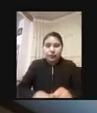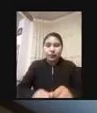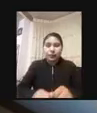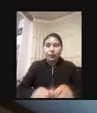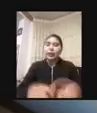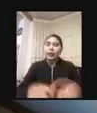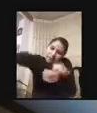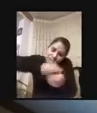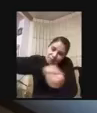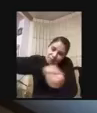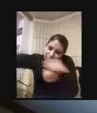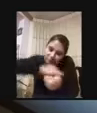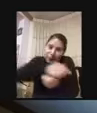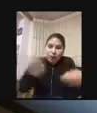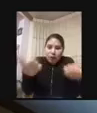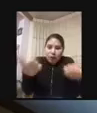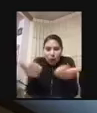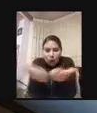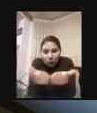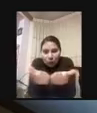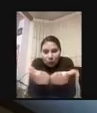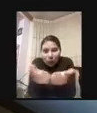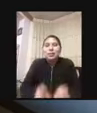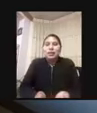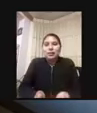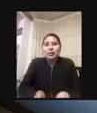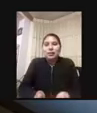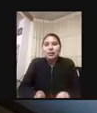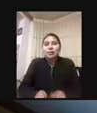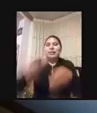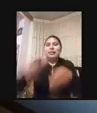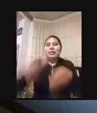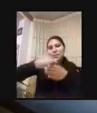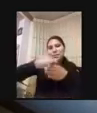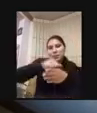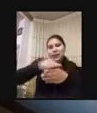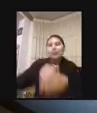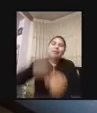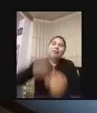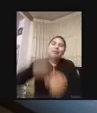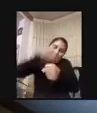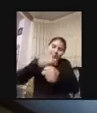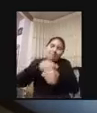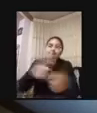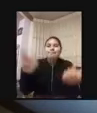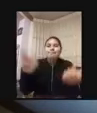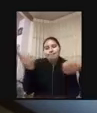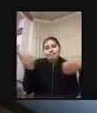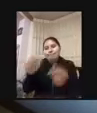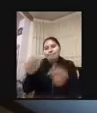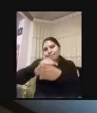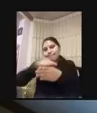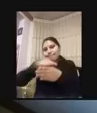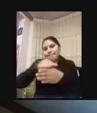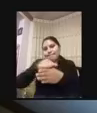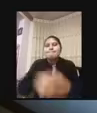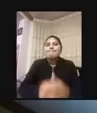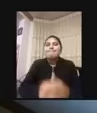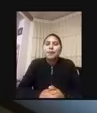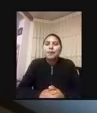¿no? Que lo hacen de forma práctica, ¿no? Trabajamos de forma práctica y con objetos concretos dentro de nuestro Centro Virgen